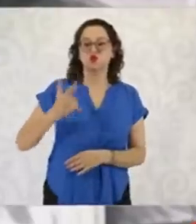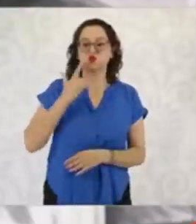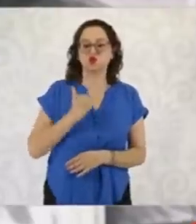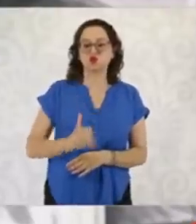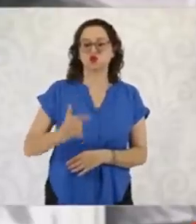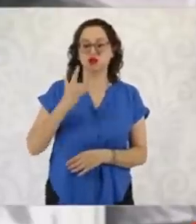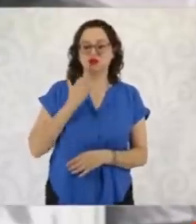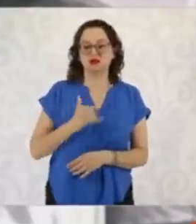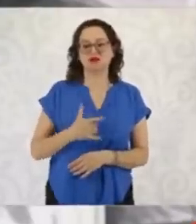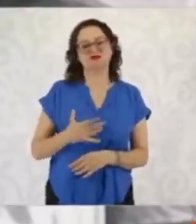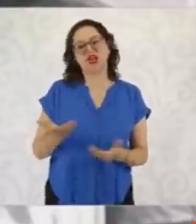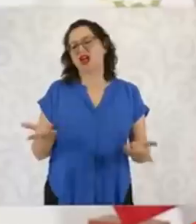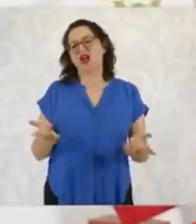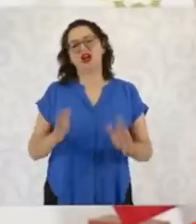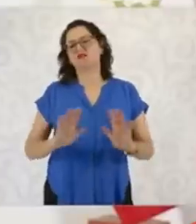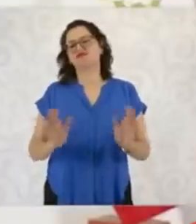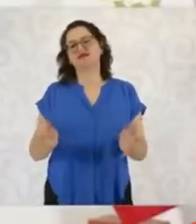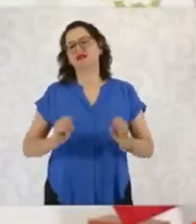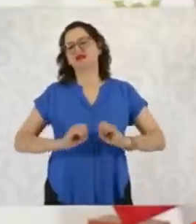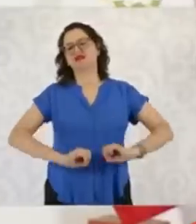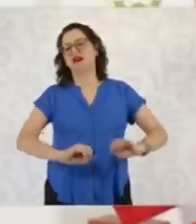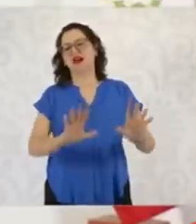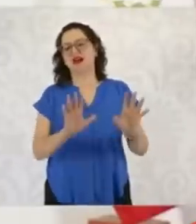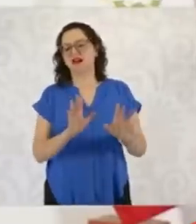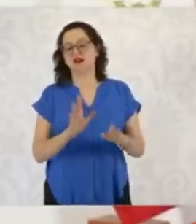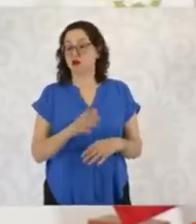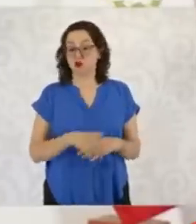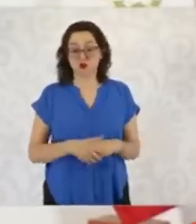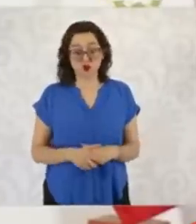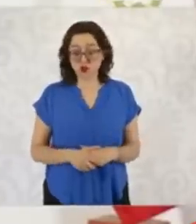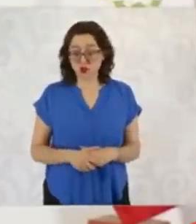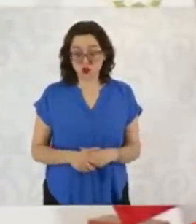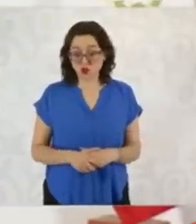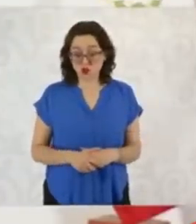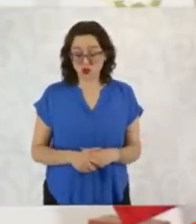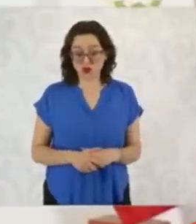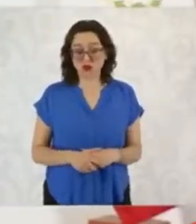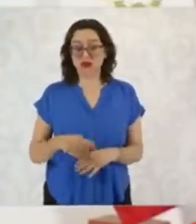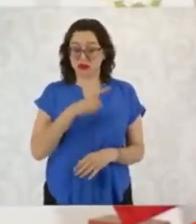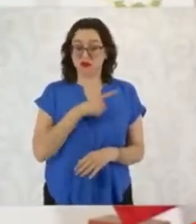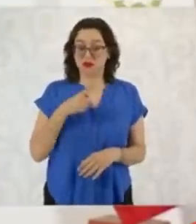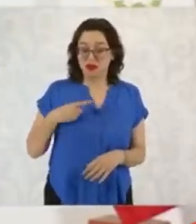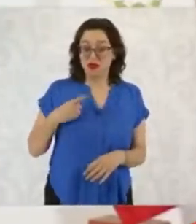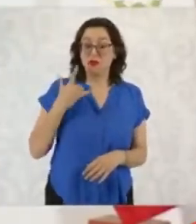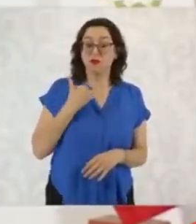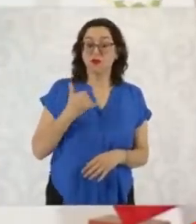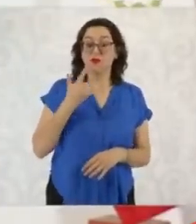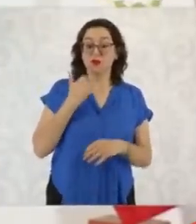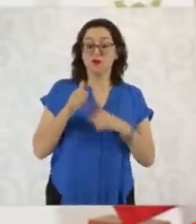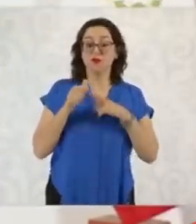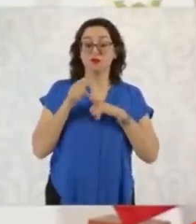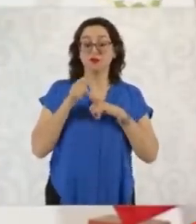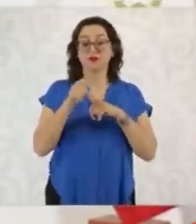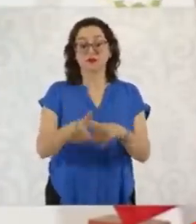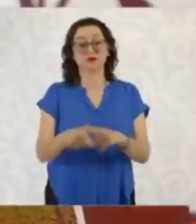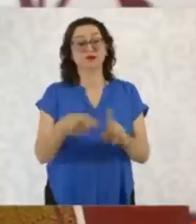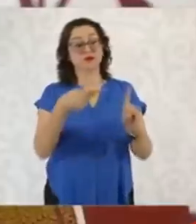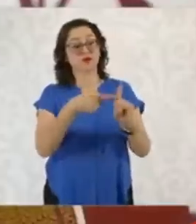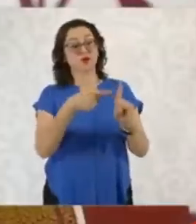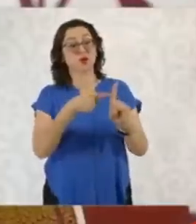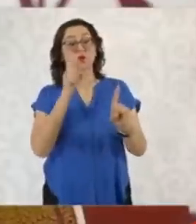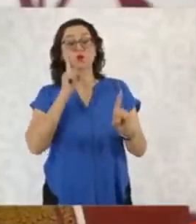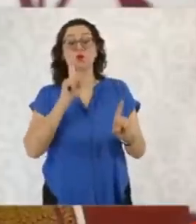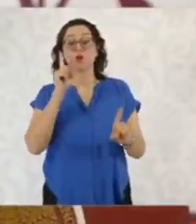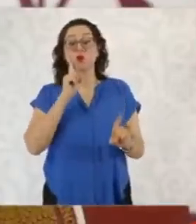las cosas. Miren, Linda Cristina Pereira, una persona que ha sido sentenciada a pagar una